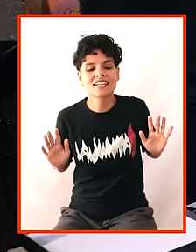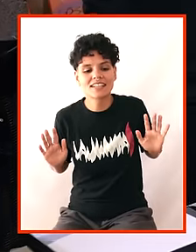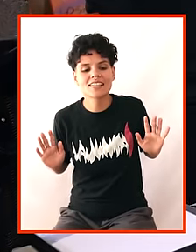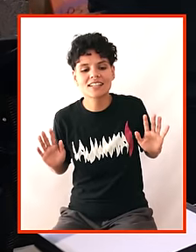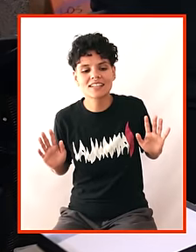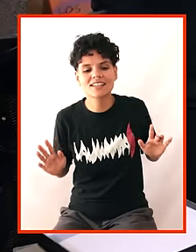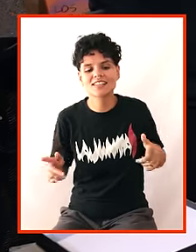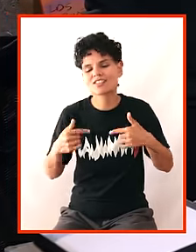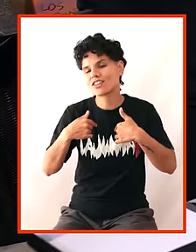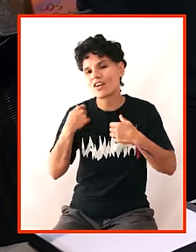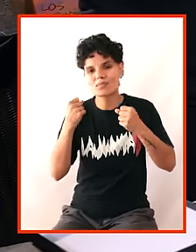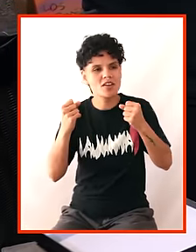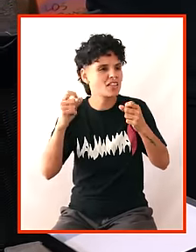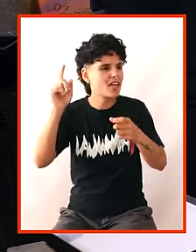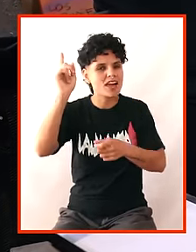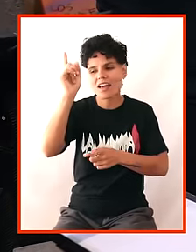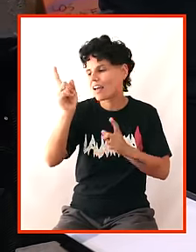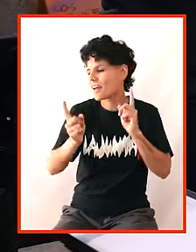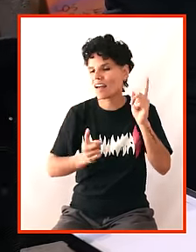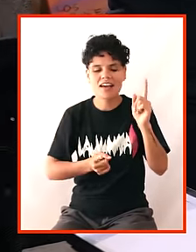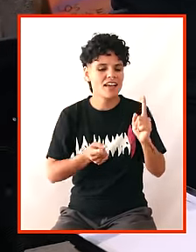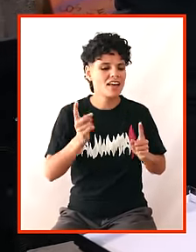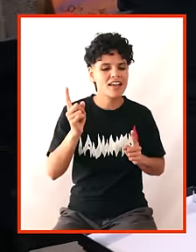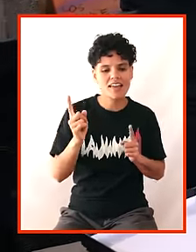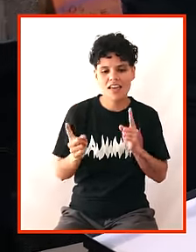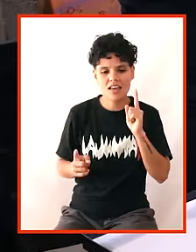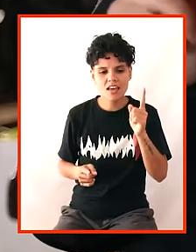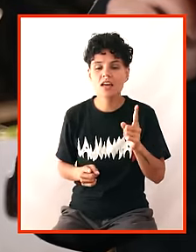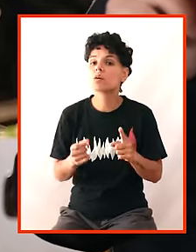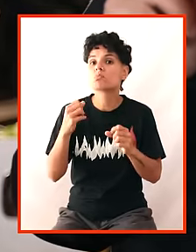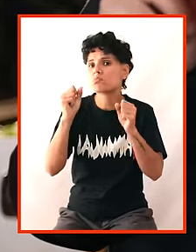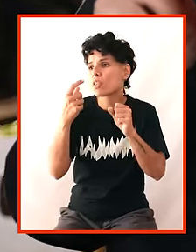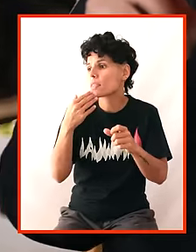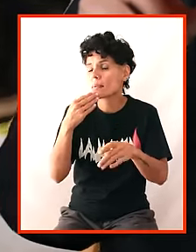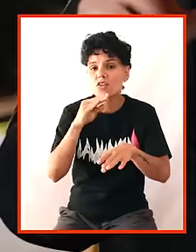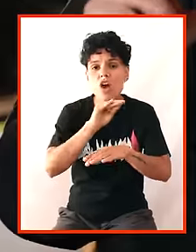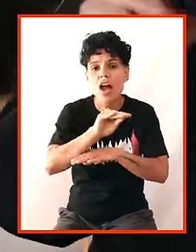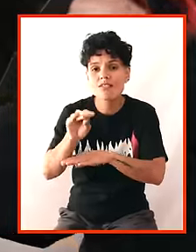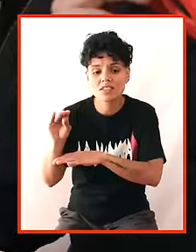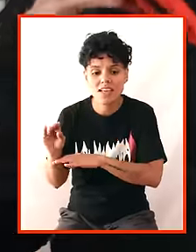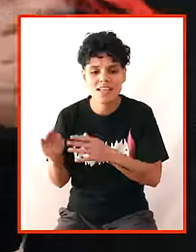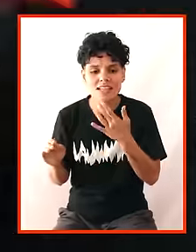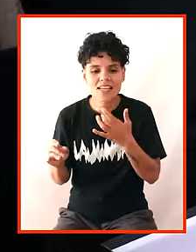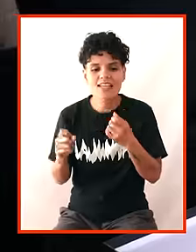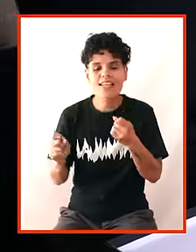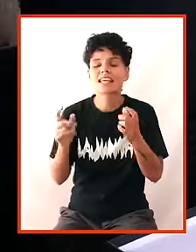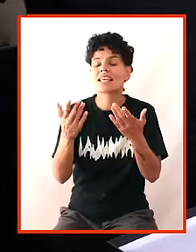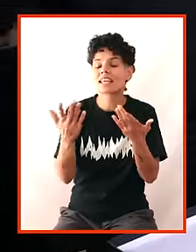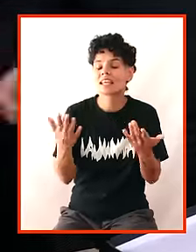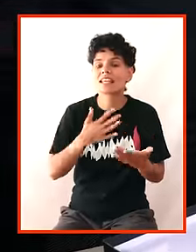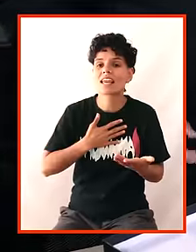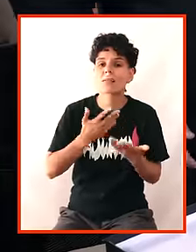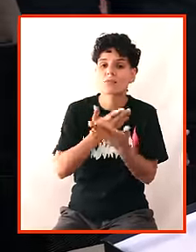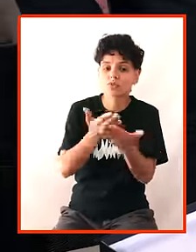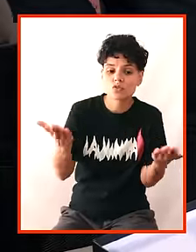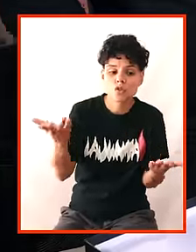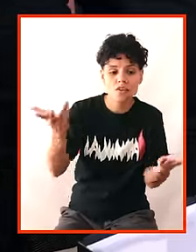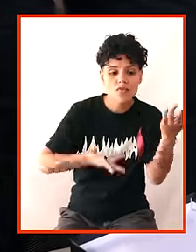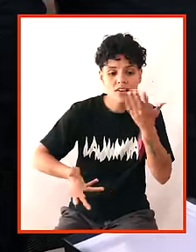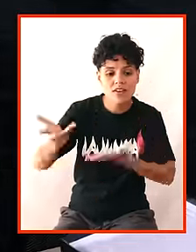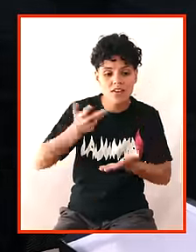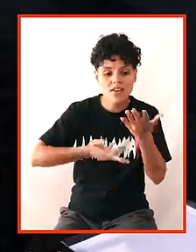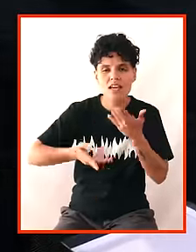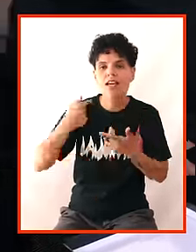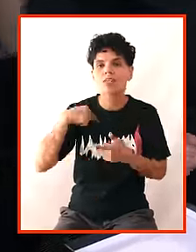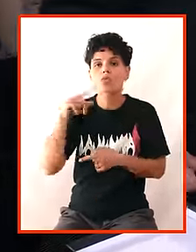ahí está, invitados. Yo sé que los contaré y todo, pero. Oye, ¿puedo pasar un aviso? Sí, ¿puedo pasar un aviso? Queremos invitar a toda la gente a